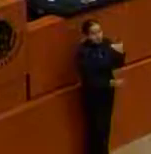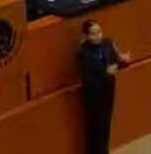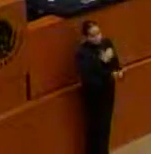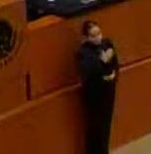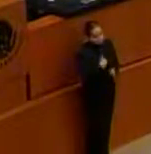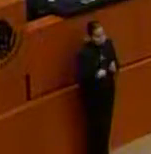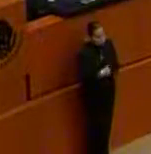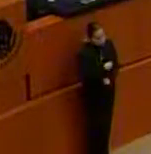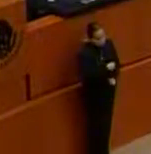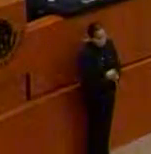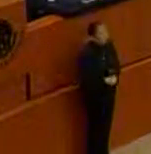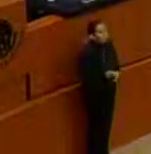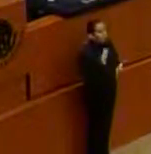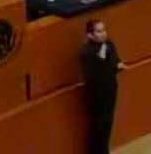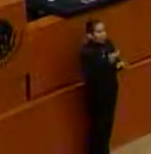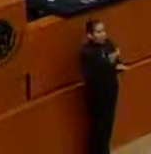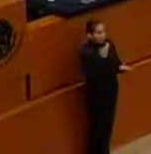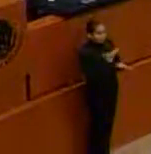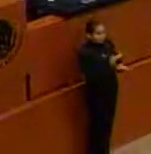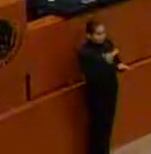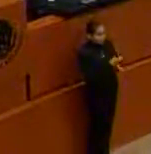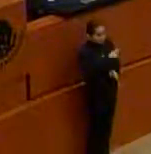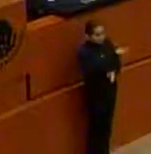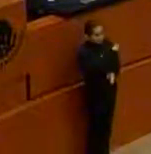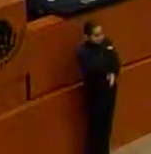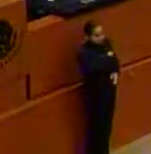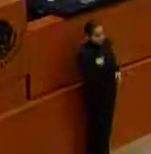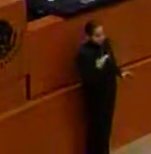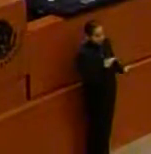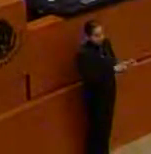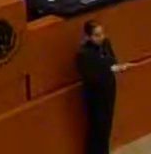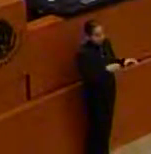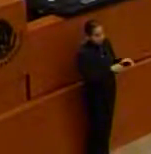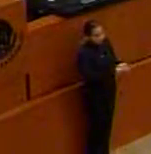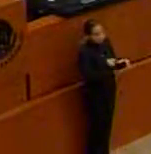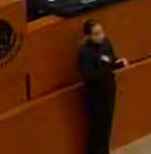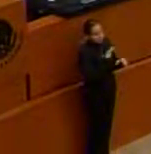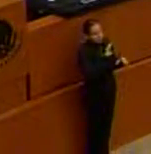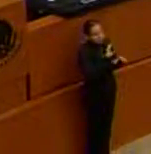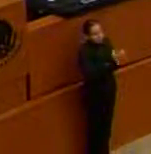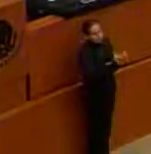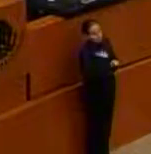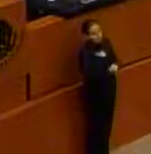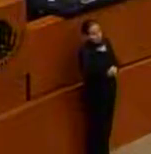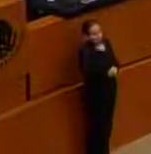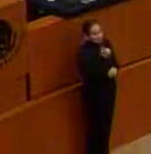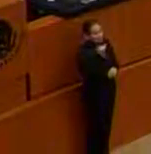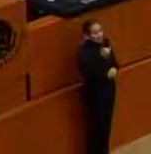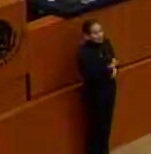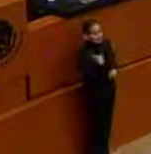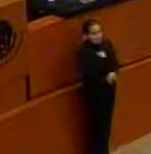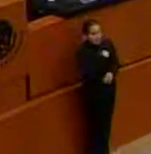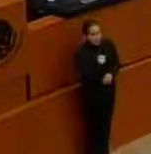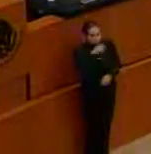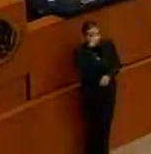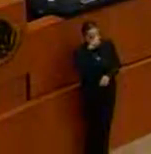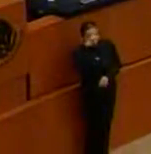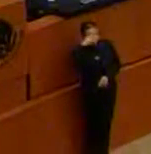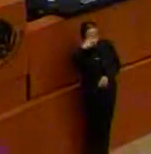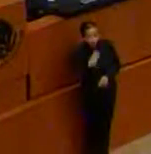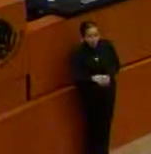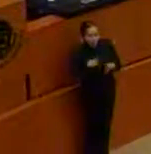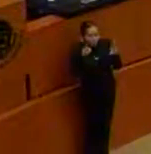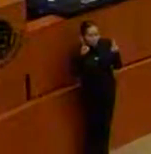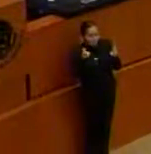el Desarrollo Industrial. Actualmente es miembro de la sección mexicana del Club de Roma y miembro del